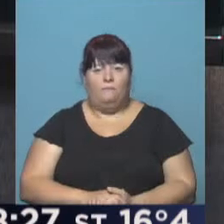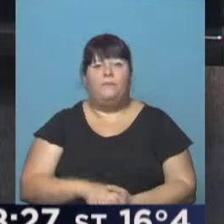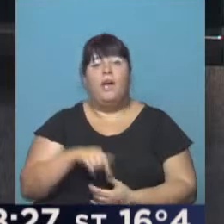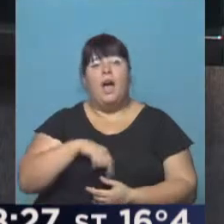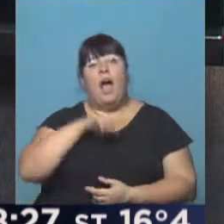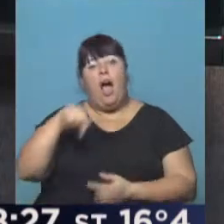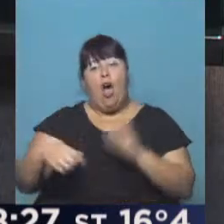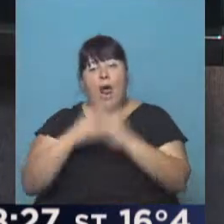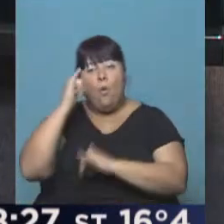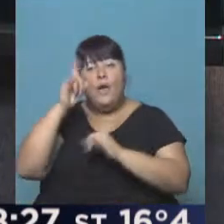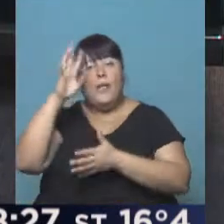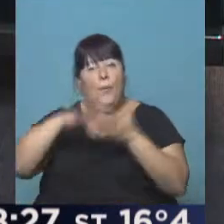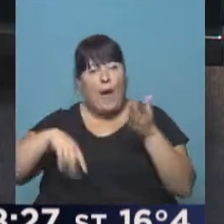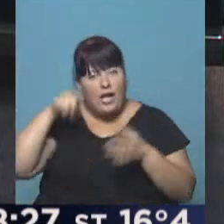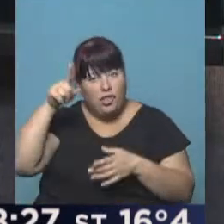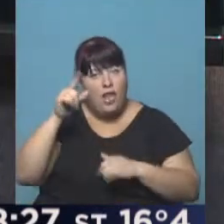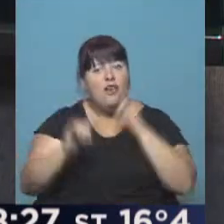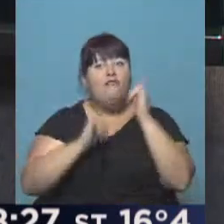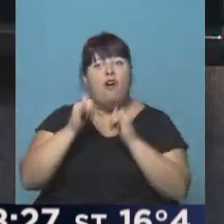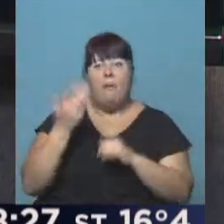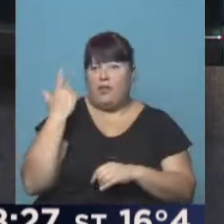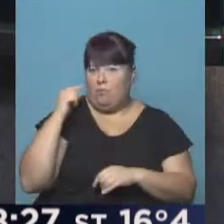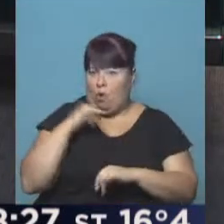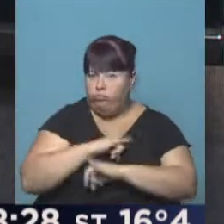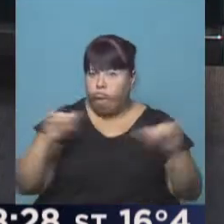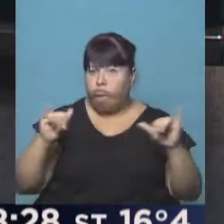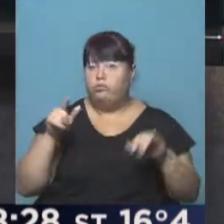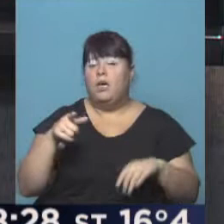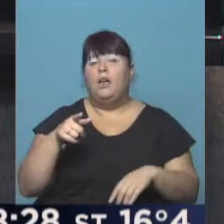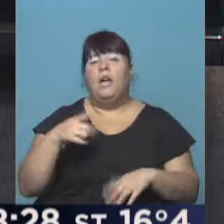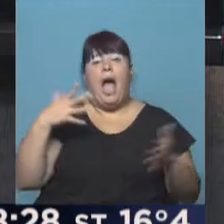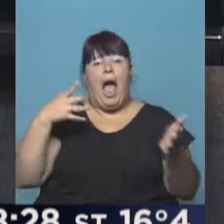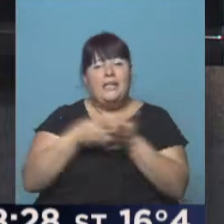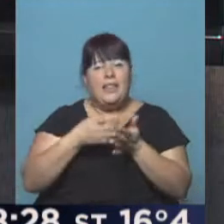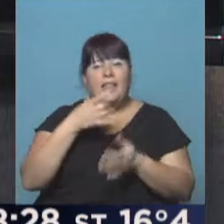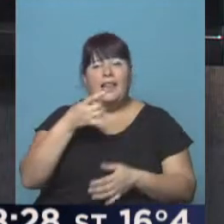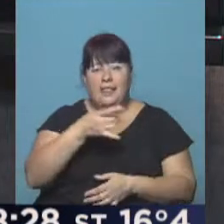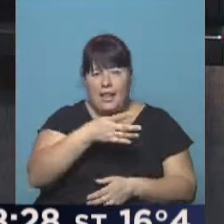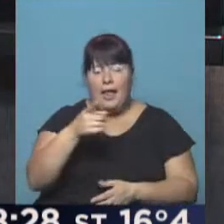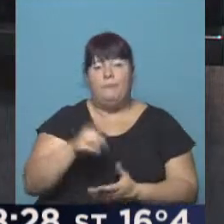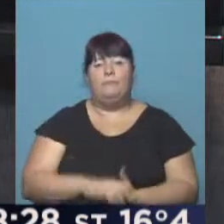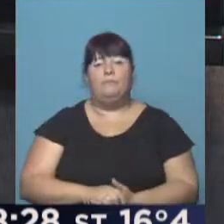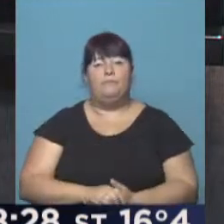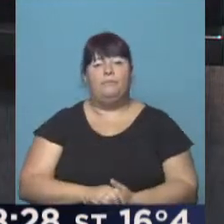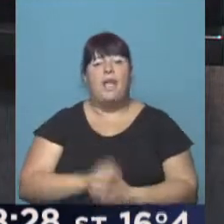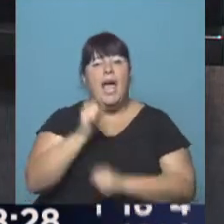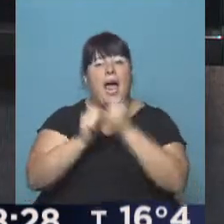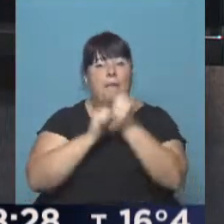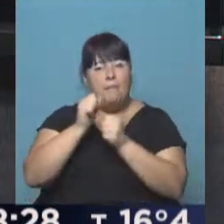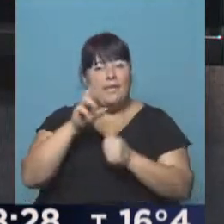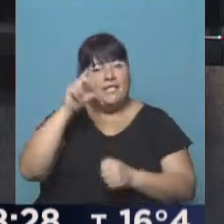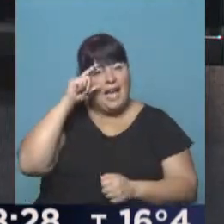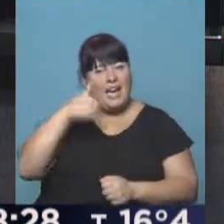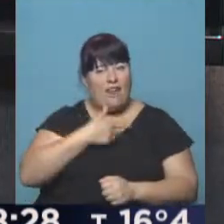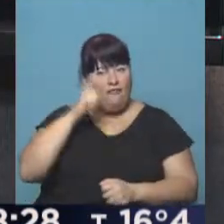Y vamos a ubicarnos en esta mañana en Barcelona, información que se conoce hace instantes, nada más, accidente ferroviario. La empresa Renfe,